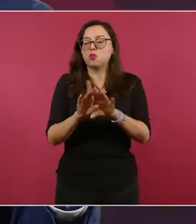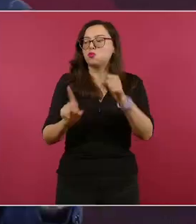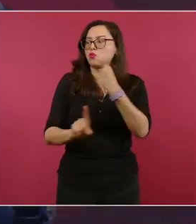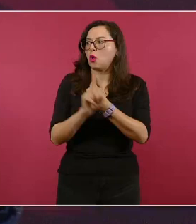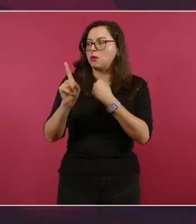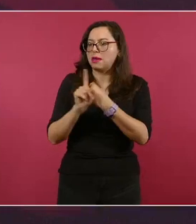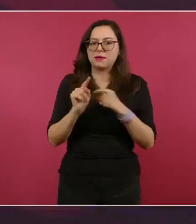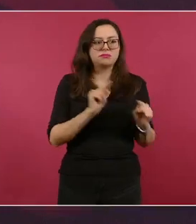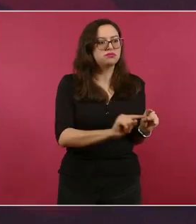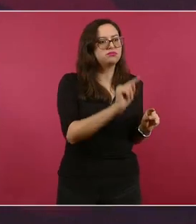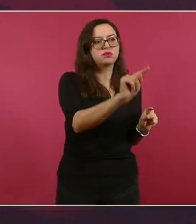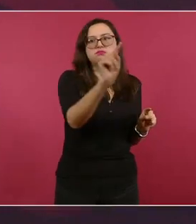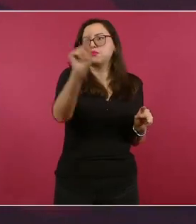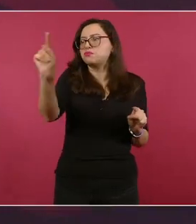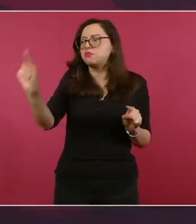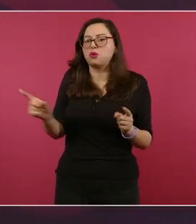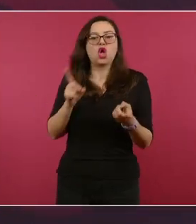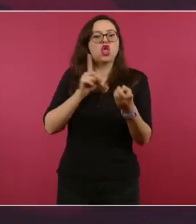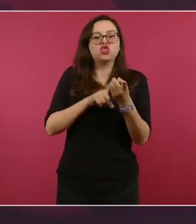problemas